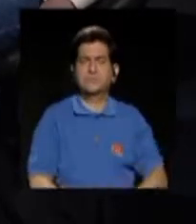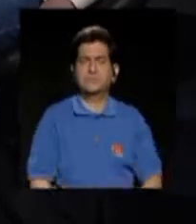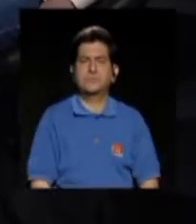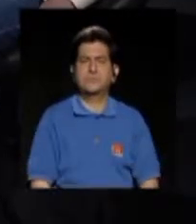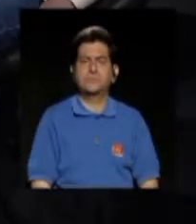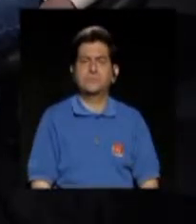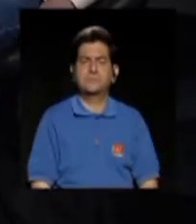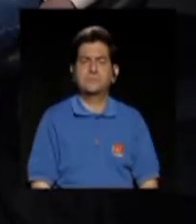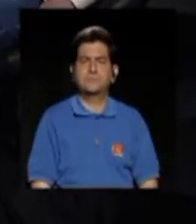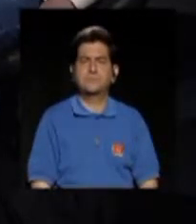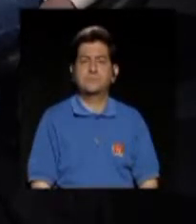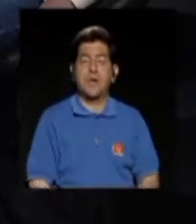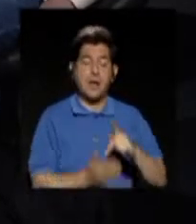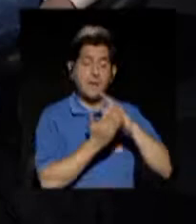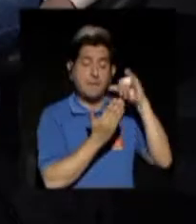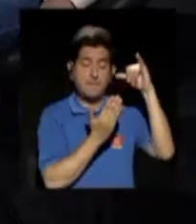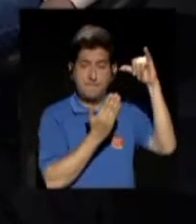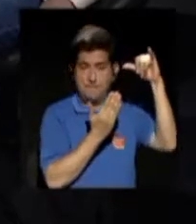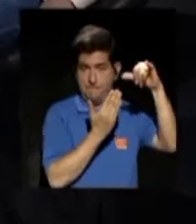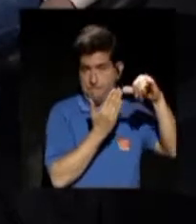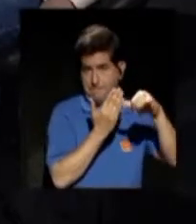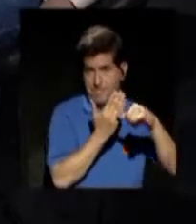en que el proyecto